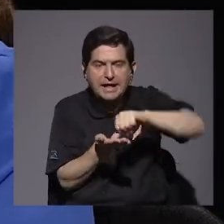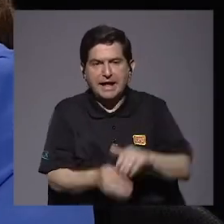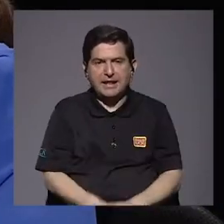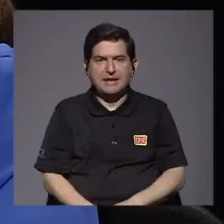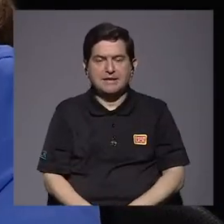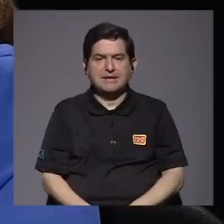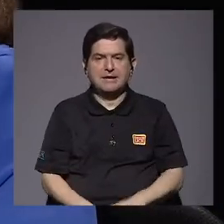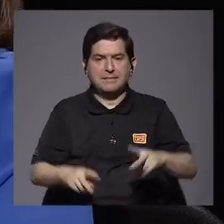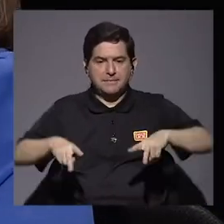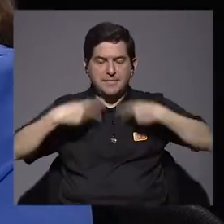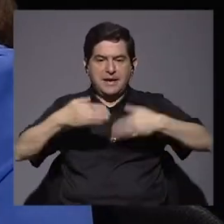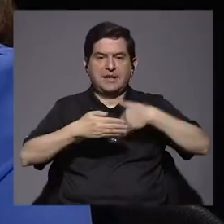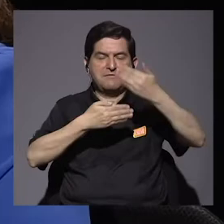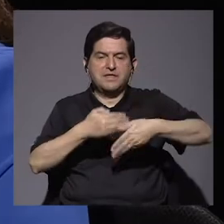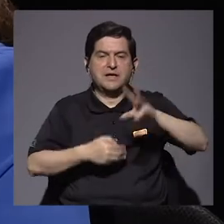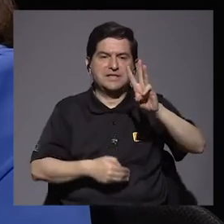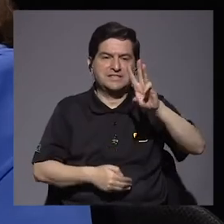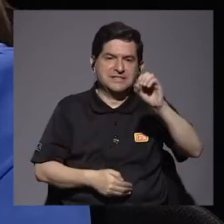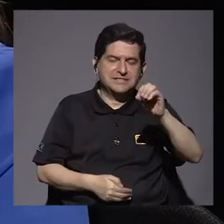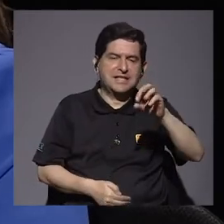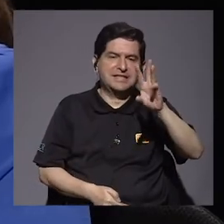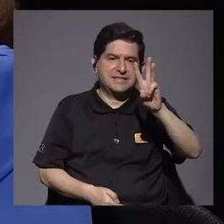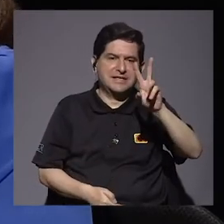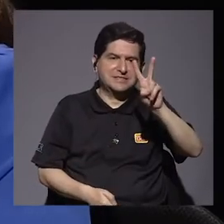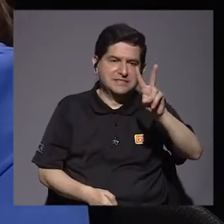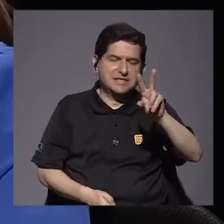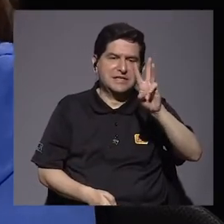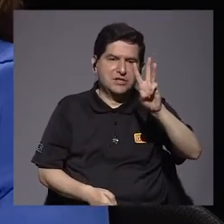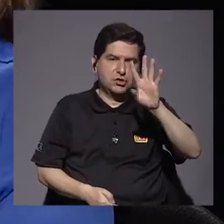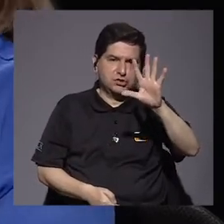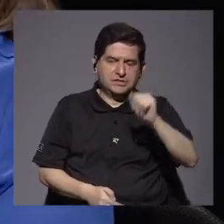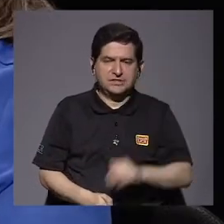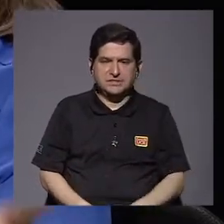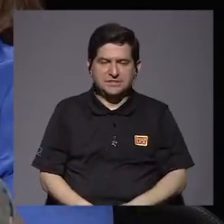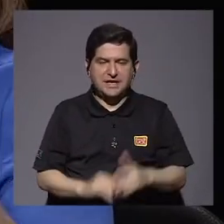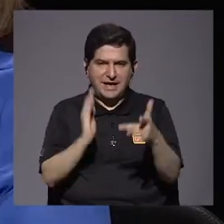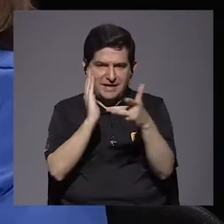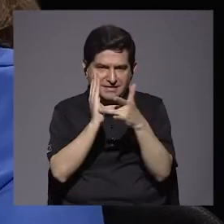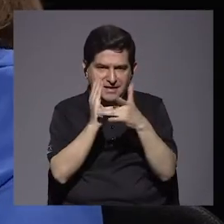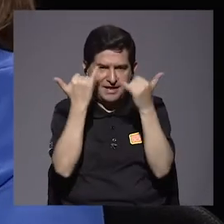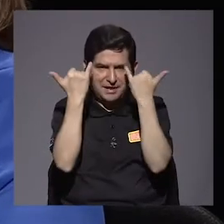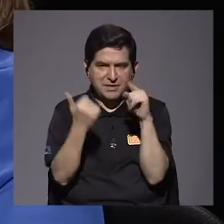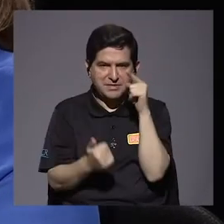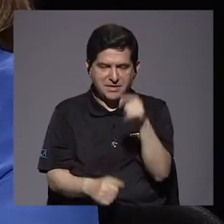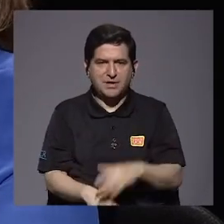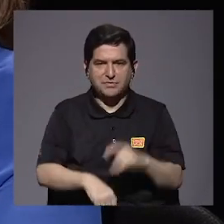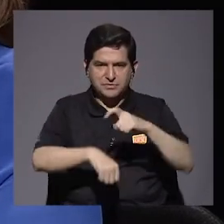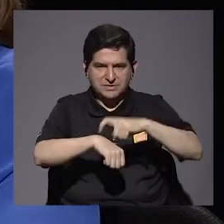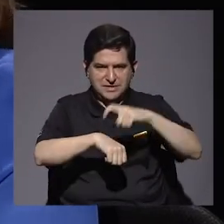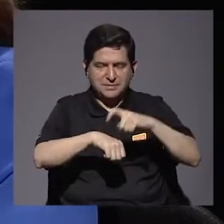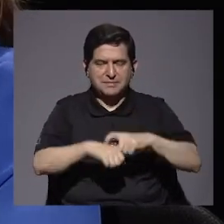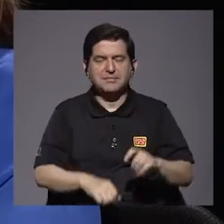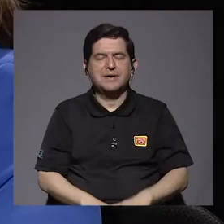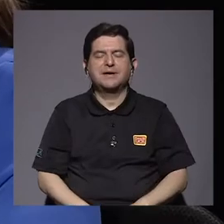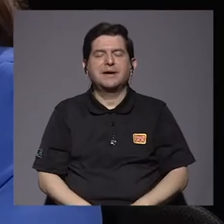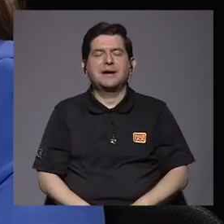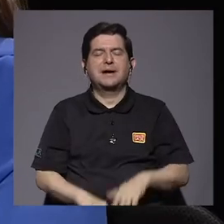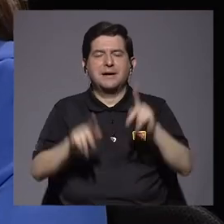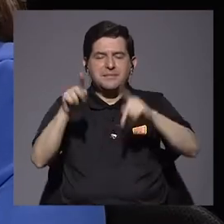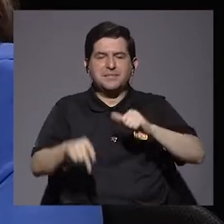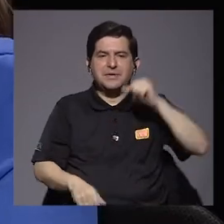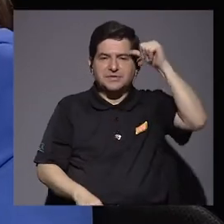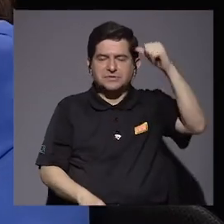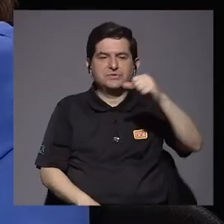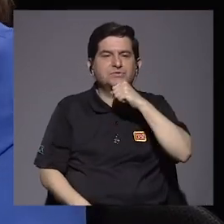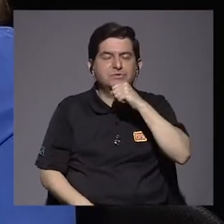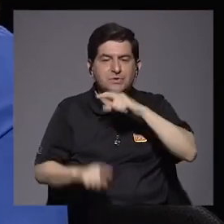lo que vamos a vivir a partir de los 60, 62, 65, que es cuando técnicamente ya usted está en la etapa de persona adulta mayor,